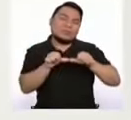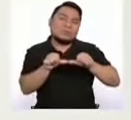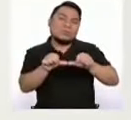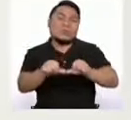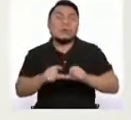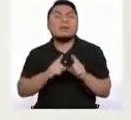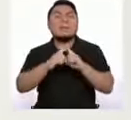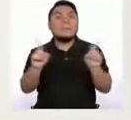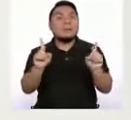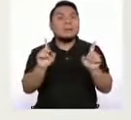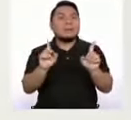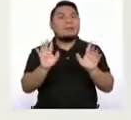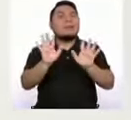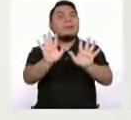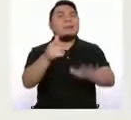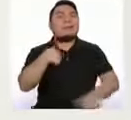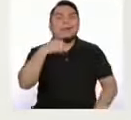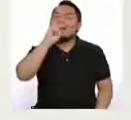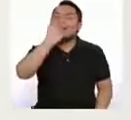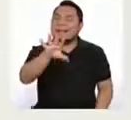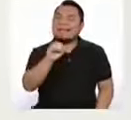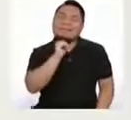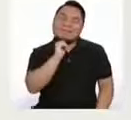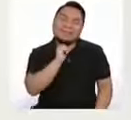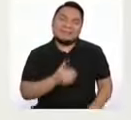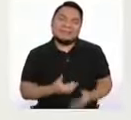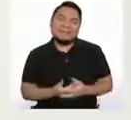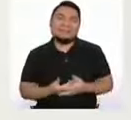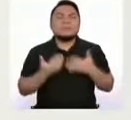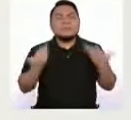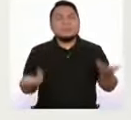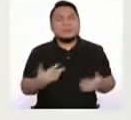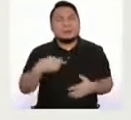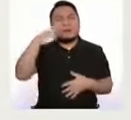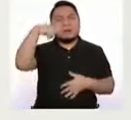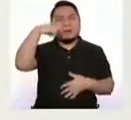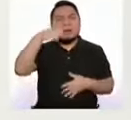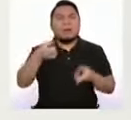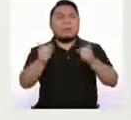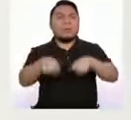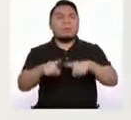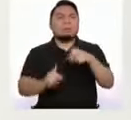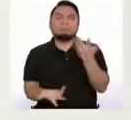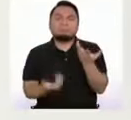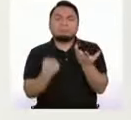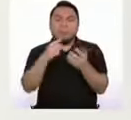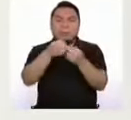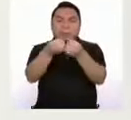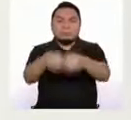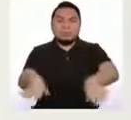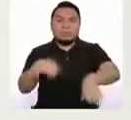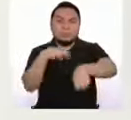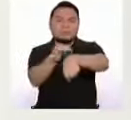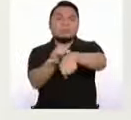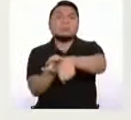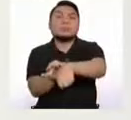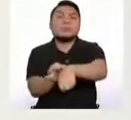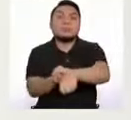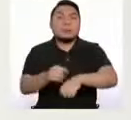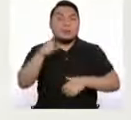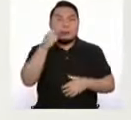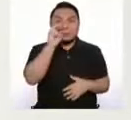algo que no les he contado. Algo raro ocurrió luego de que desapareció mi pulsera. Encontré